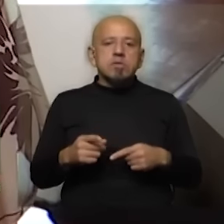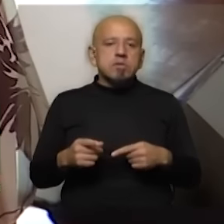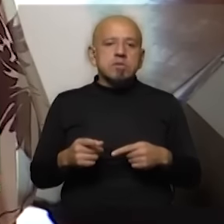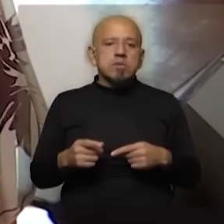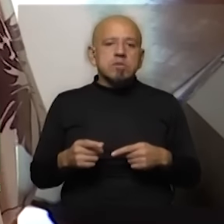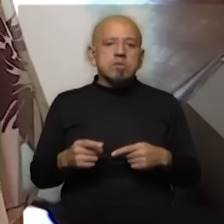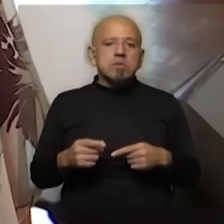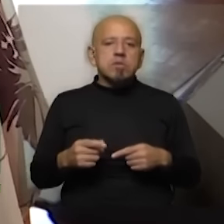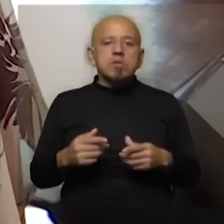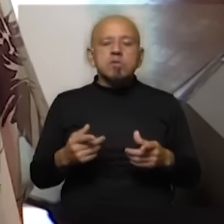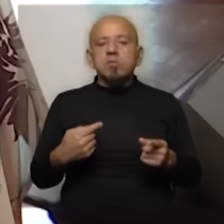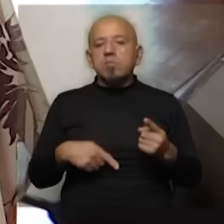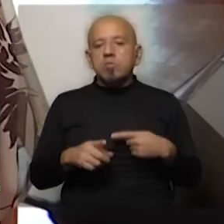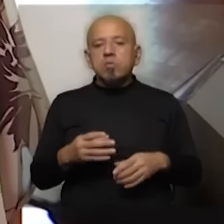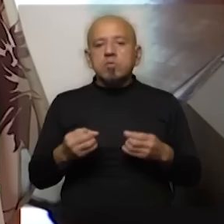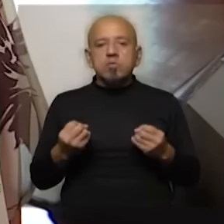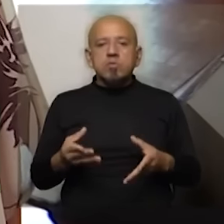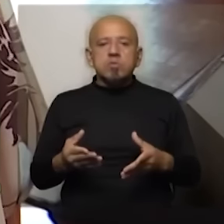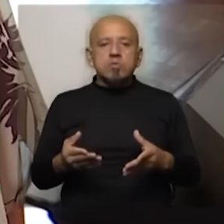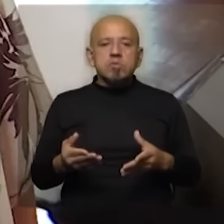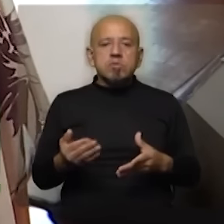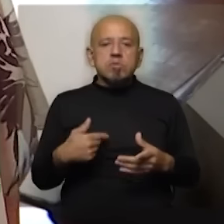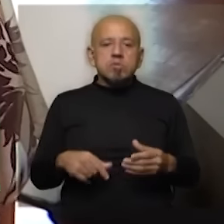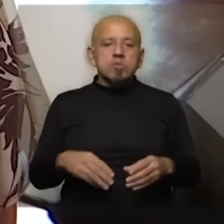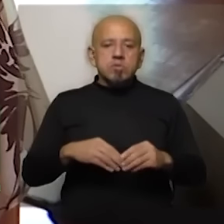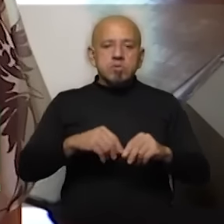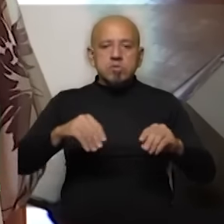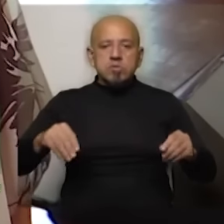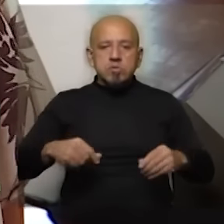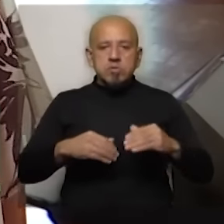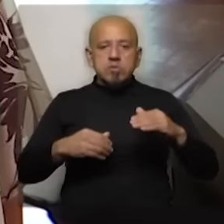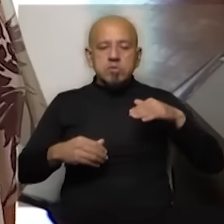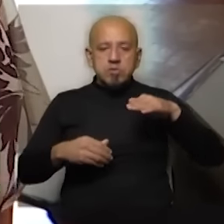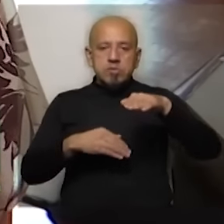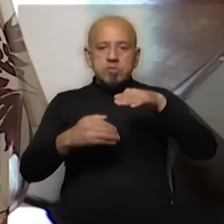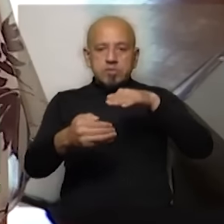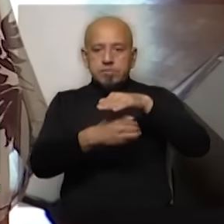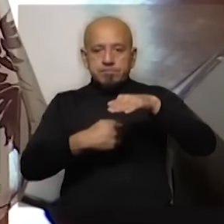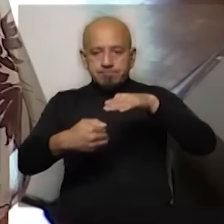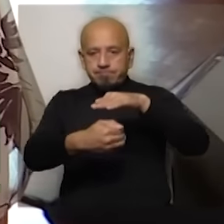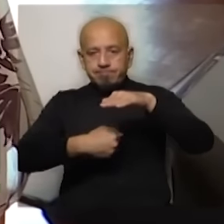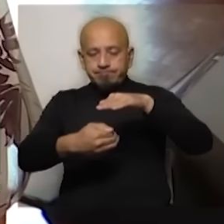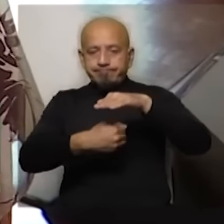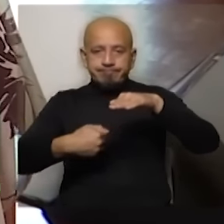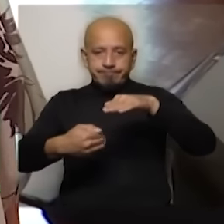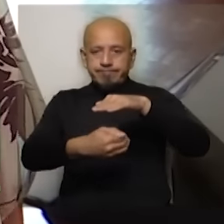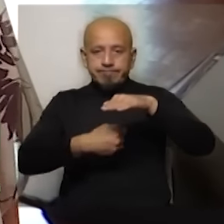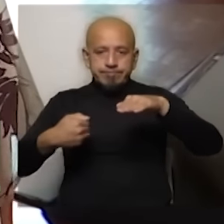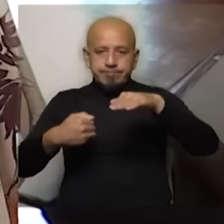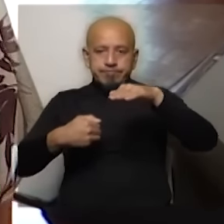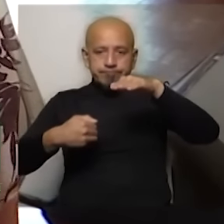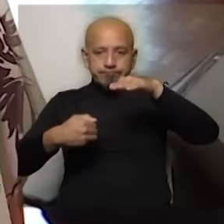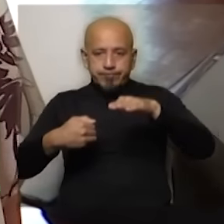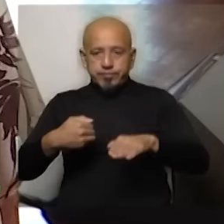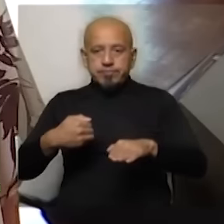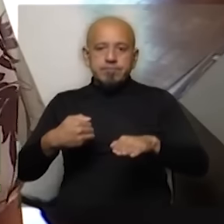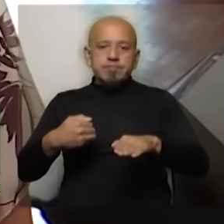de los cimientos y, por tanto, la fuga de las arenas que están debajo de la vereda, o sea, detrás del muro de contención de Rambla, eso va